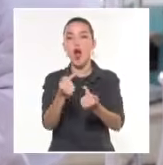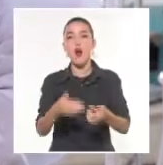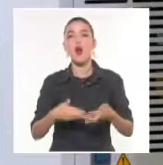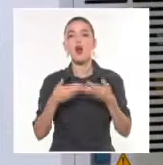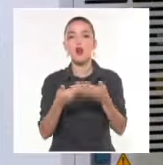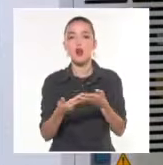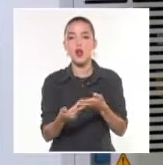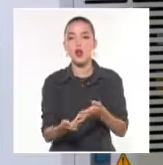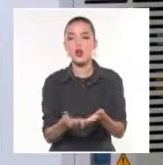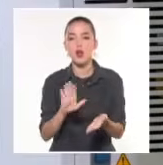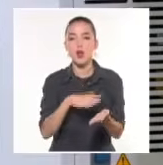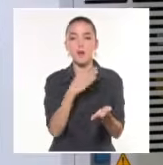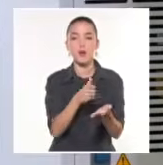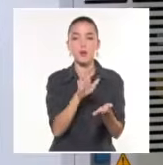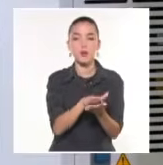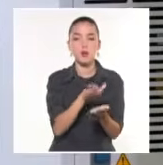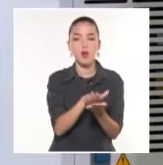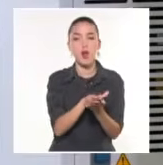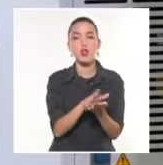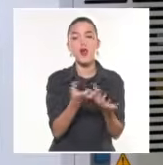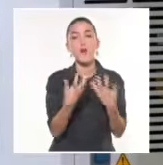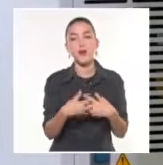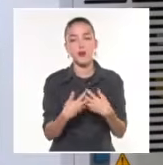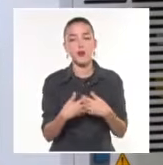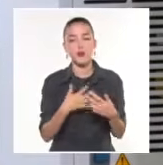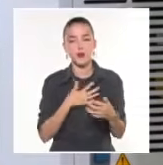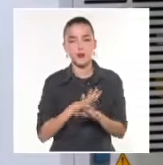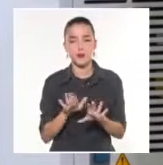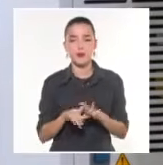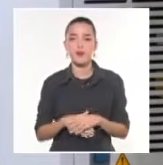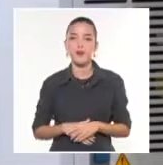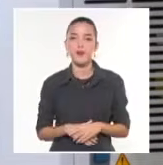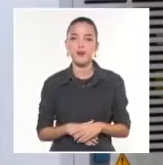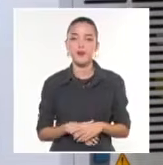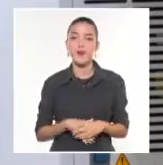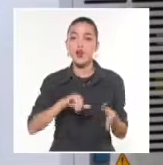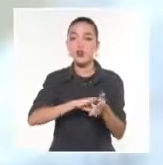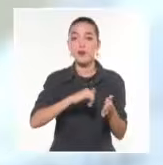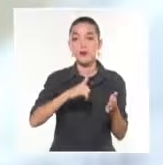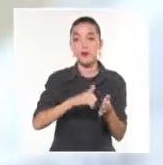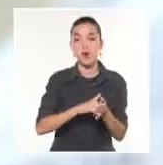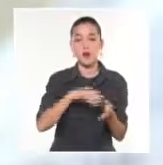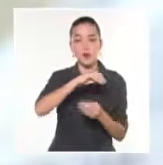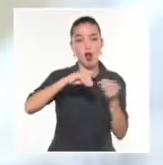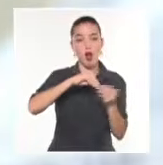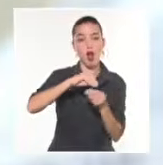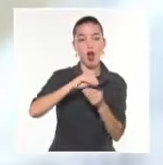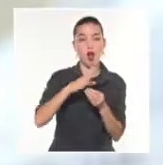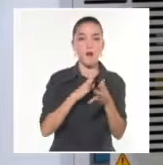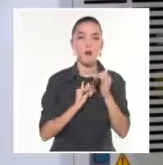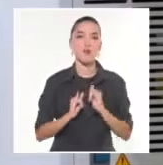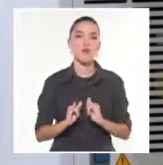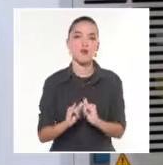registrado ante el CERMED dichos productos. Otro de sus proyectos relevantes busca sustituir costosas importaciones de reactivos empleados en